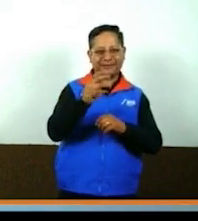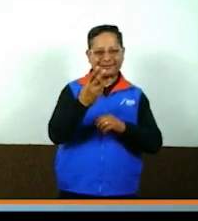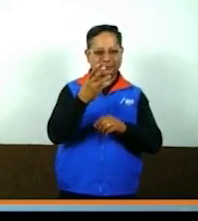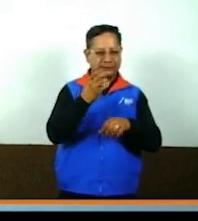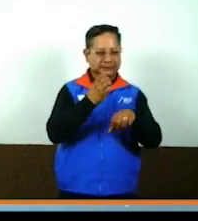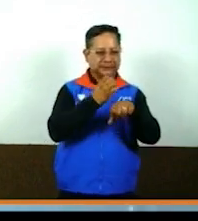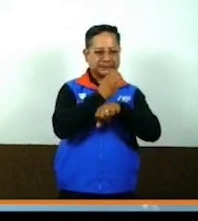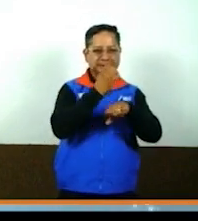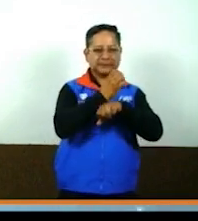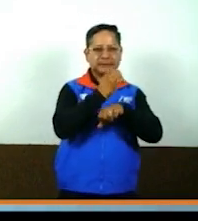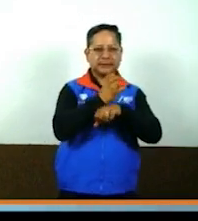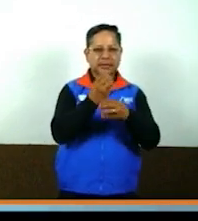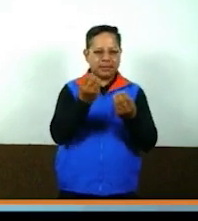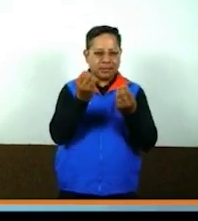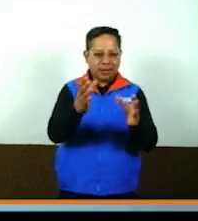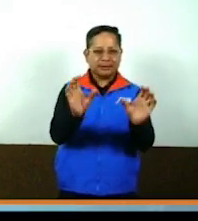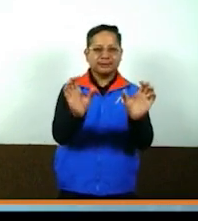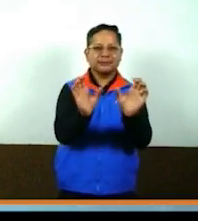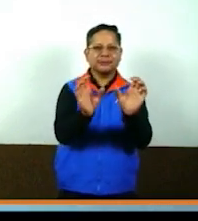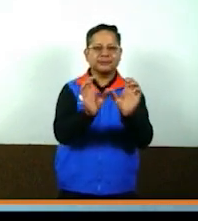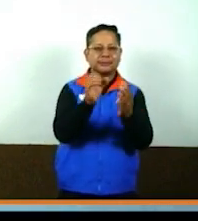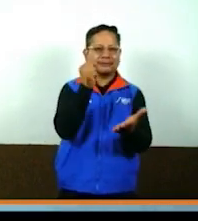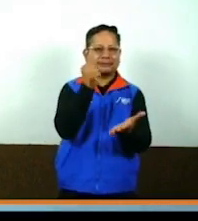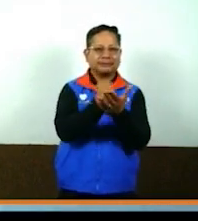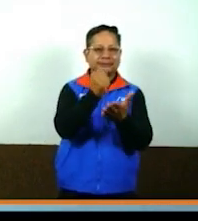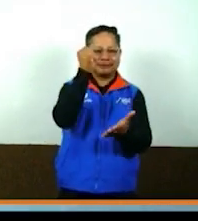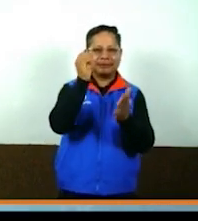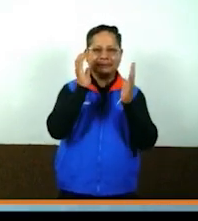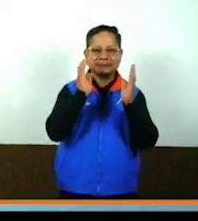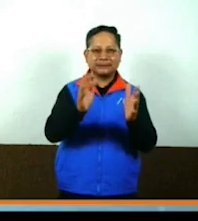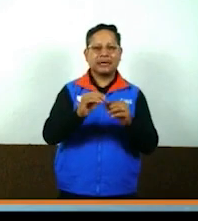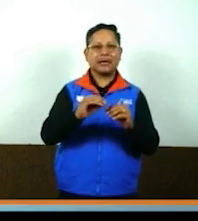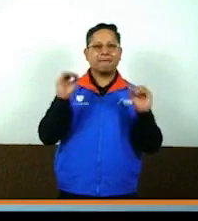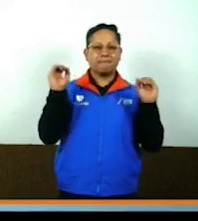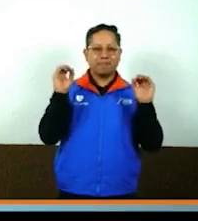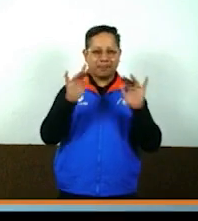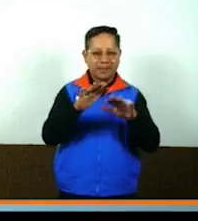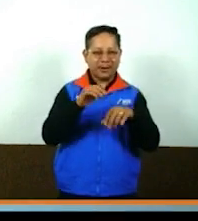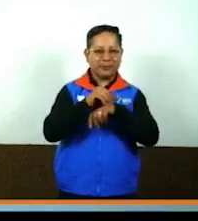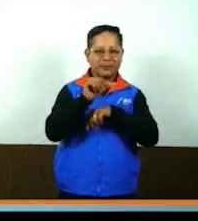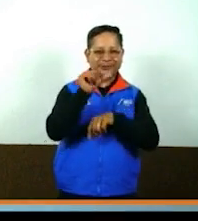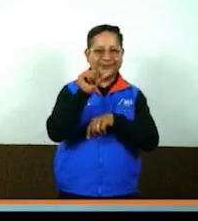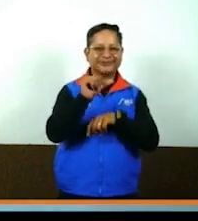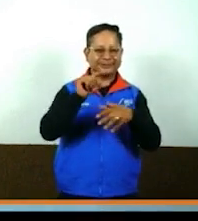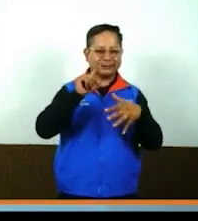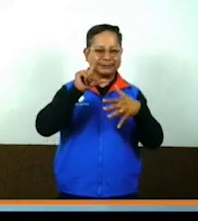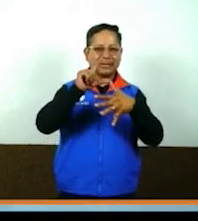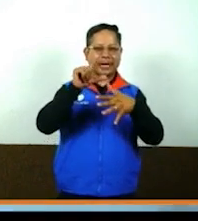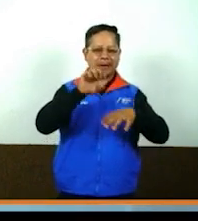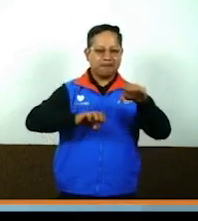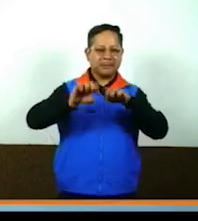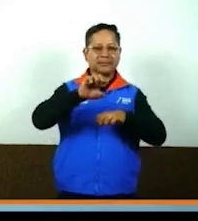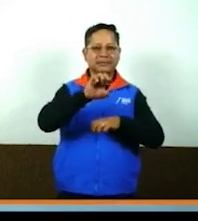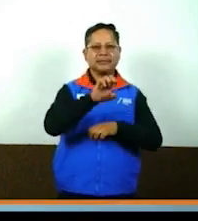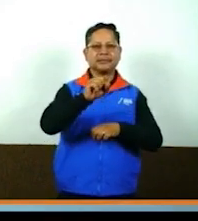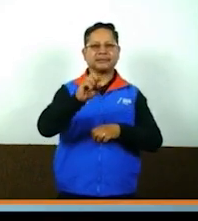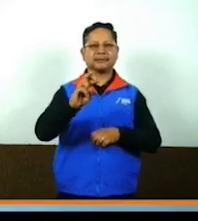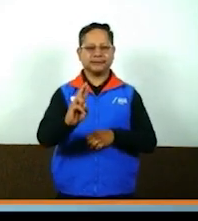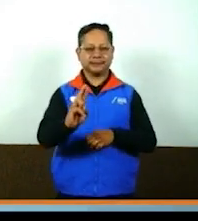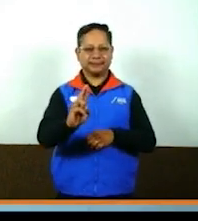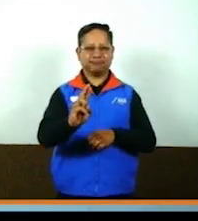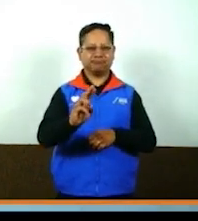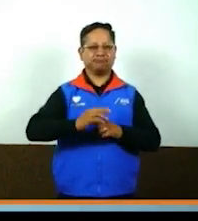23 estados del país que reciben su acreditación en el marco del 16º Encuentro Latinoamericano de